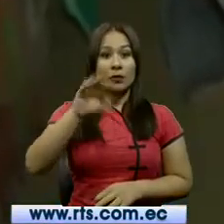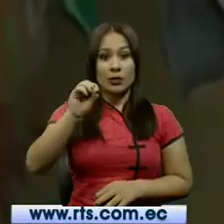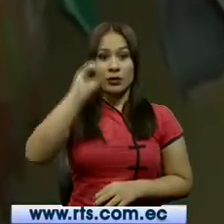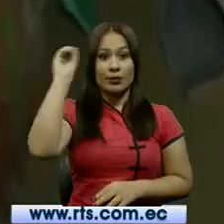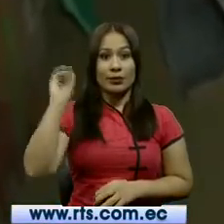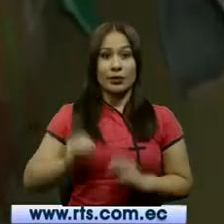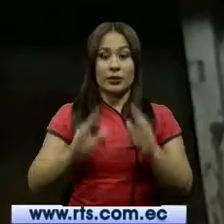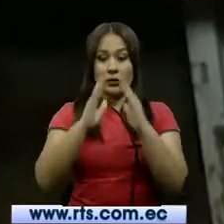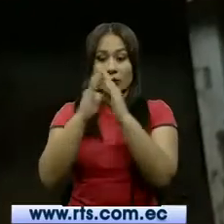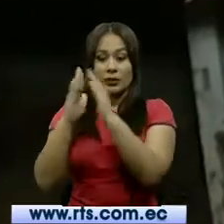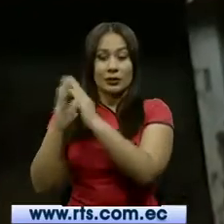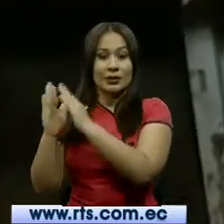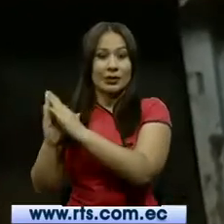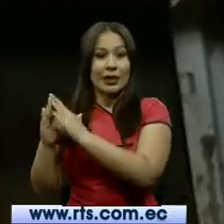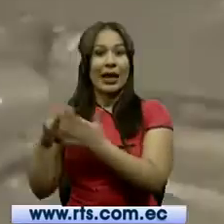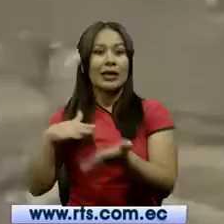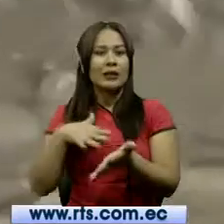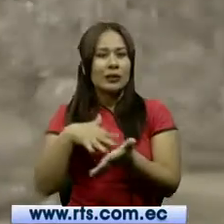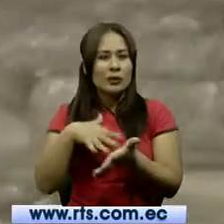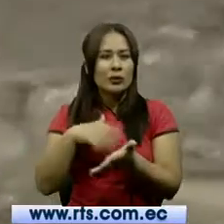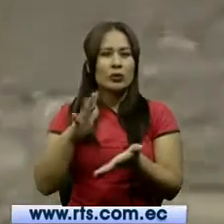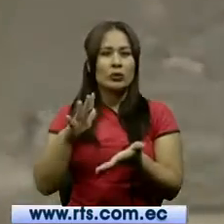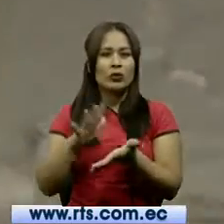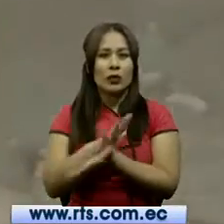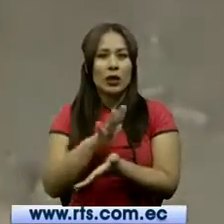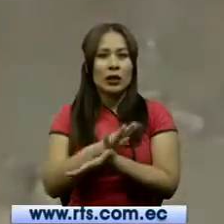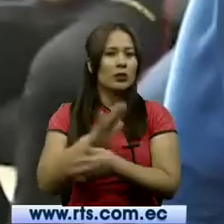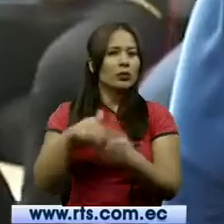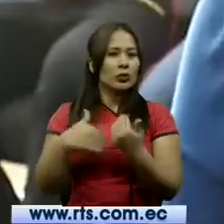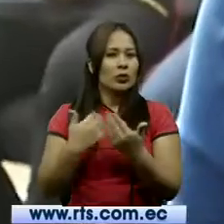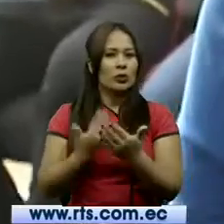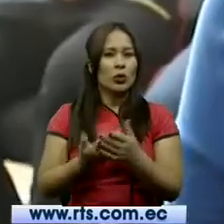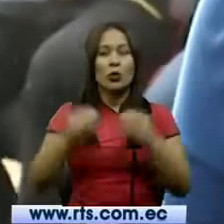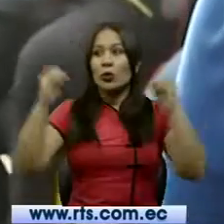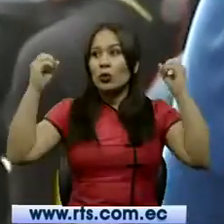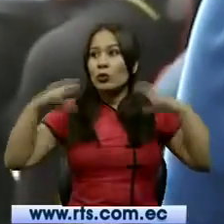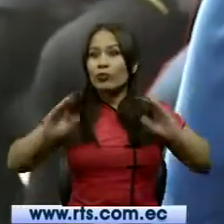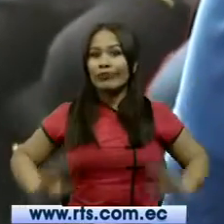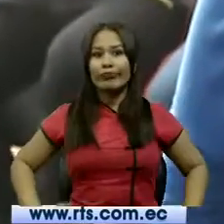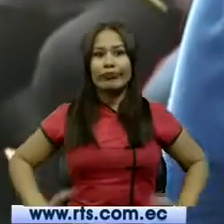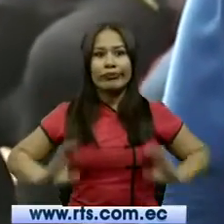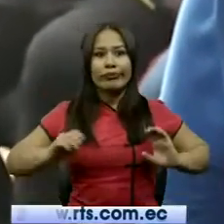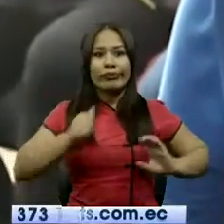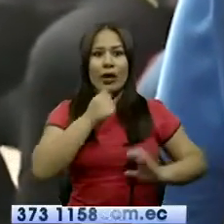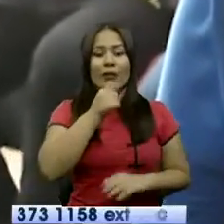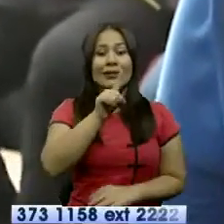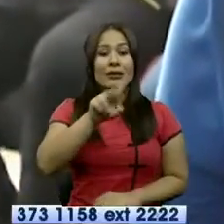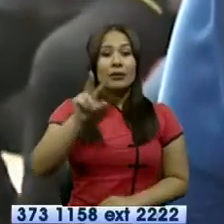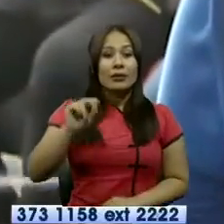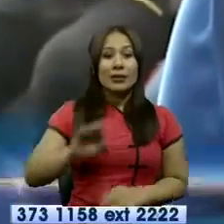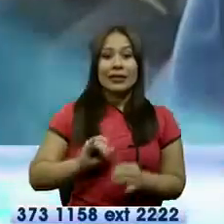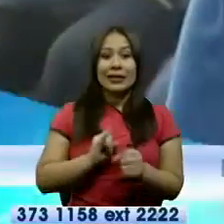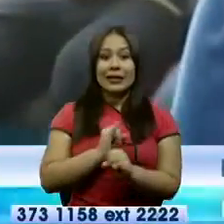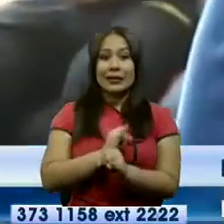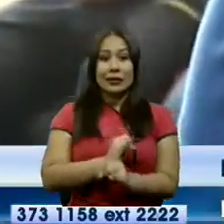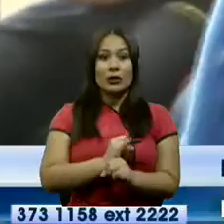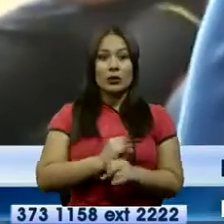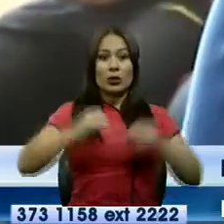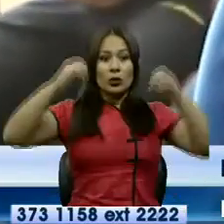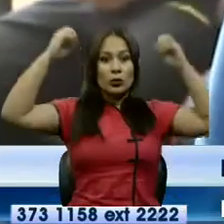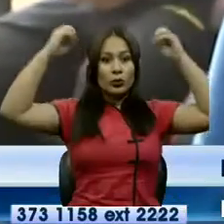de establecimientos educativos amanecieron inundados. Con más de 120 planteles inundados aquí en Puerto Viejo. ¿De cuánto